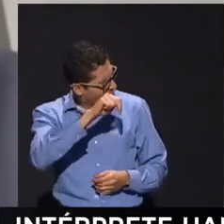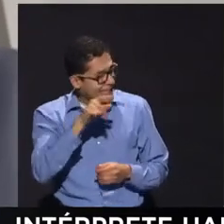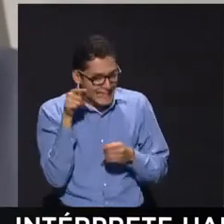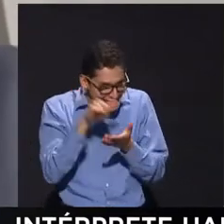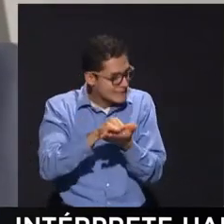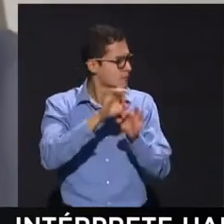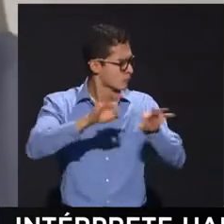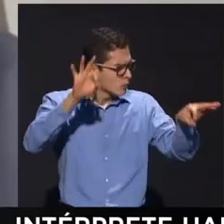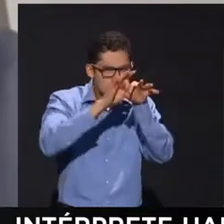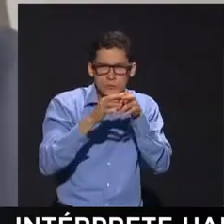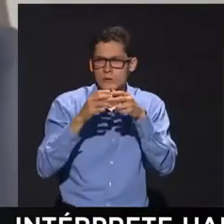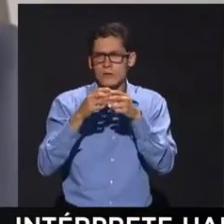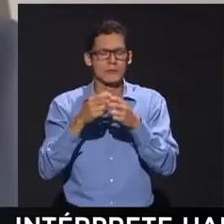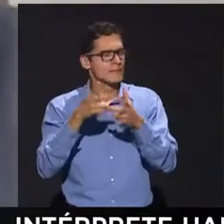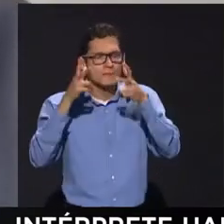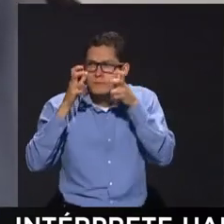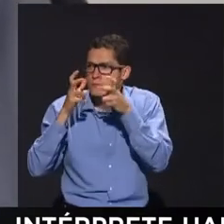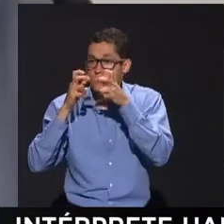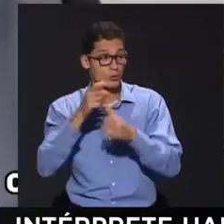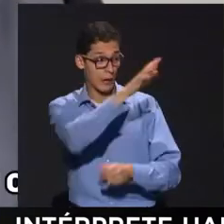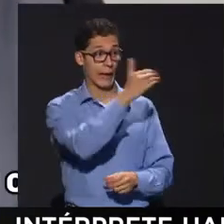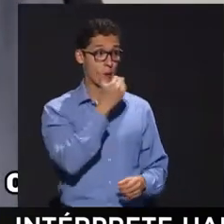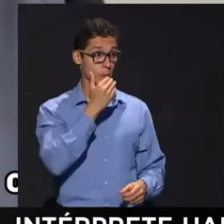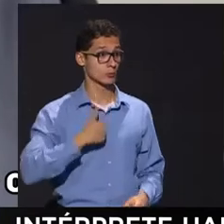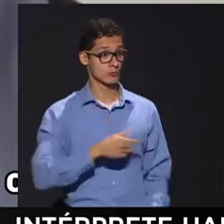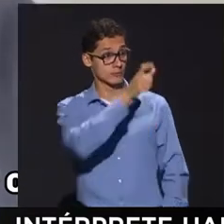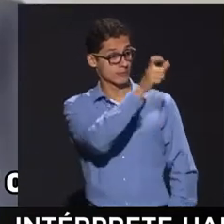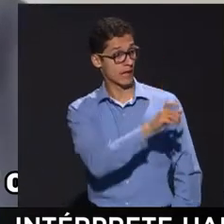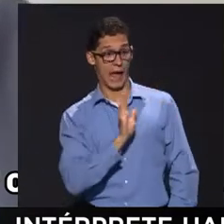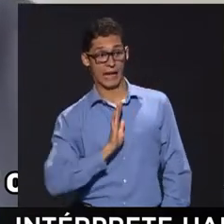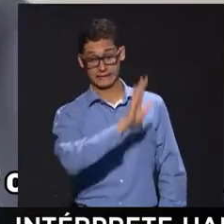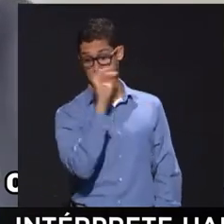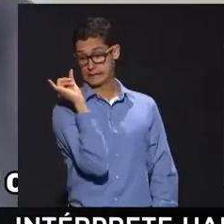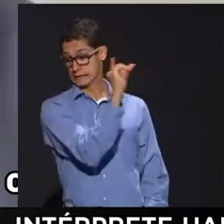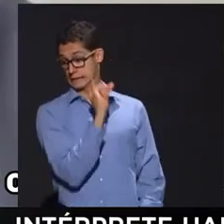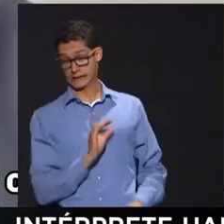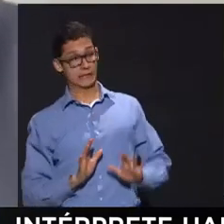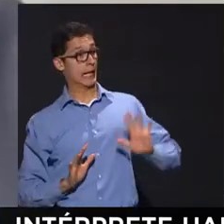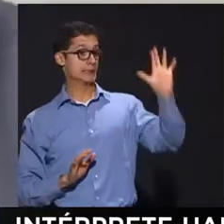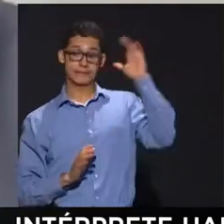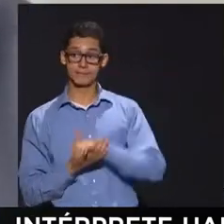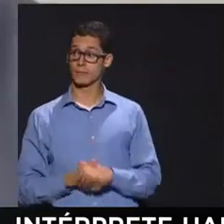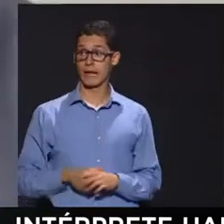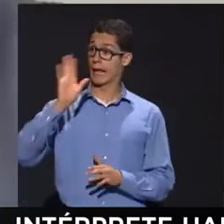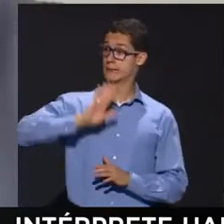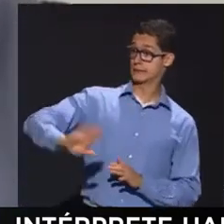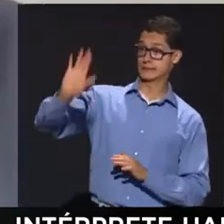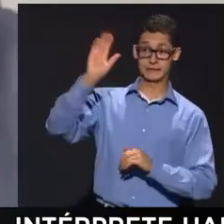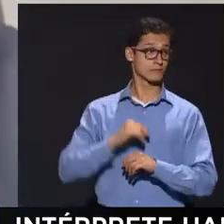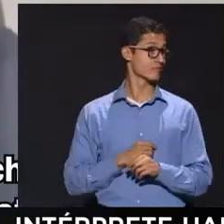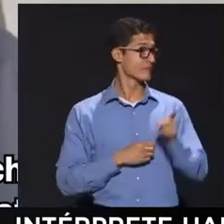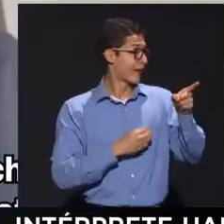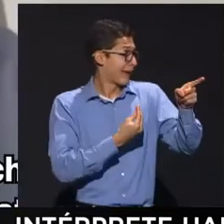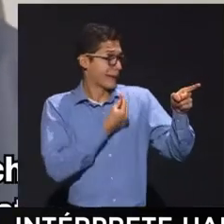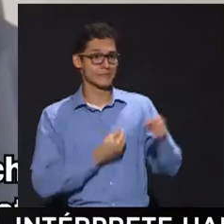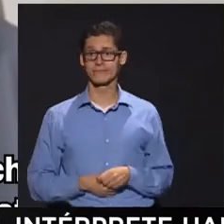prejuicios. Luis Carlos Ortega y Gasset tiene un texto muy bello, Ideas y Creencias.